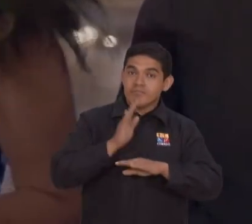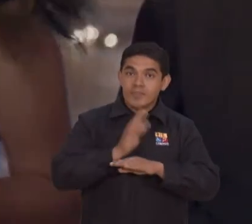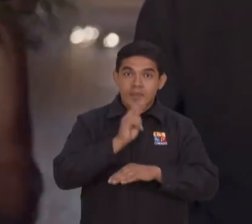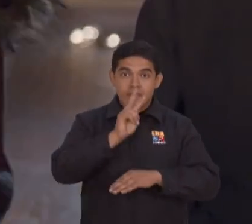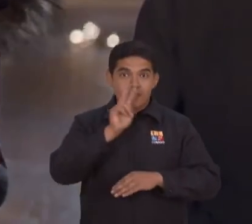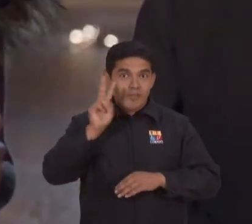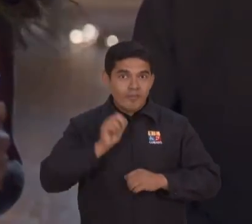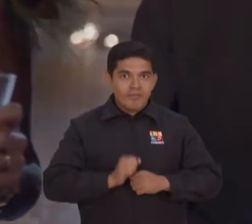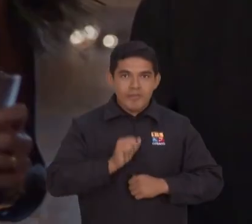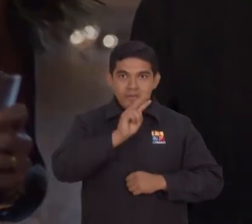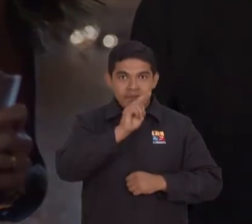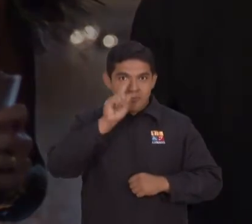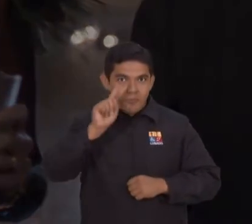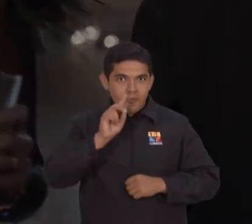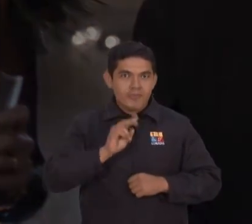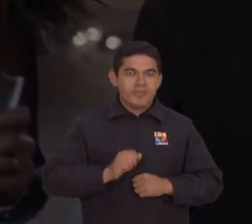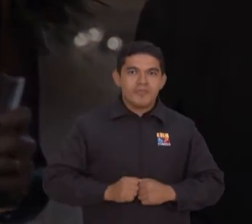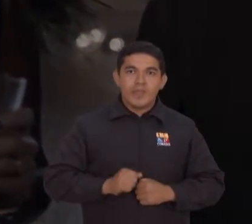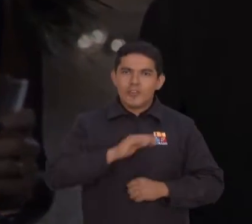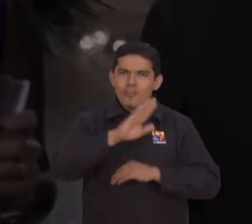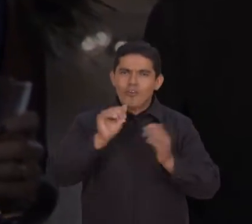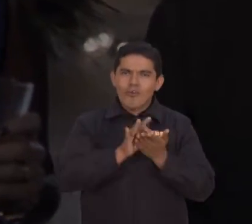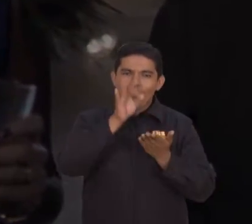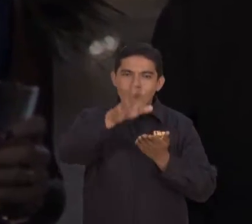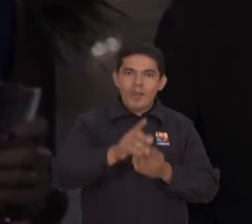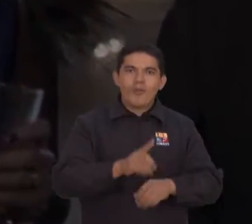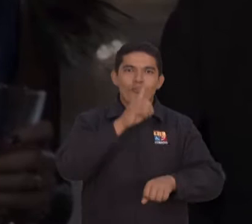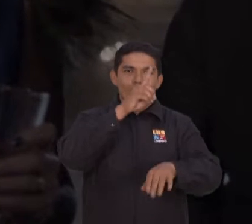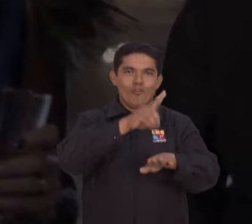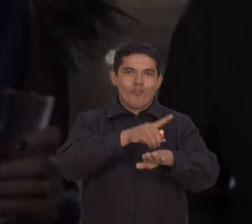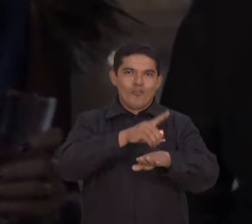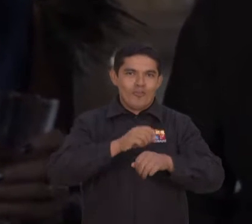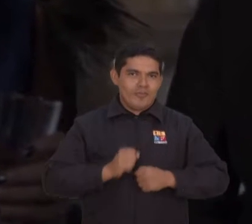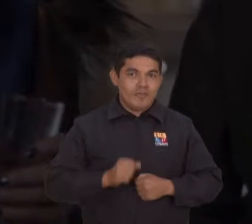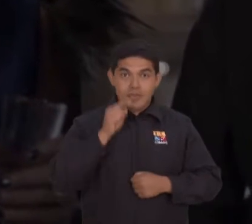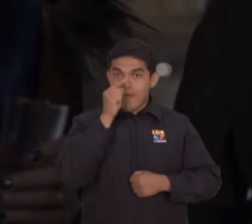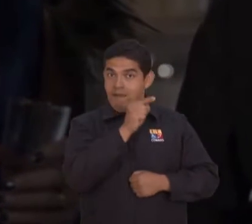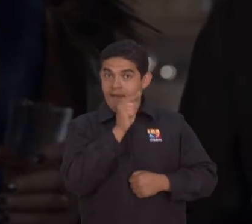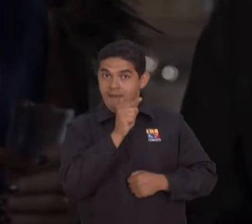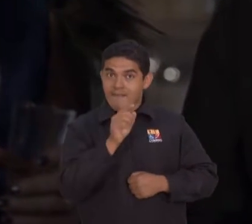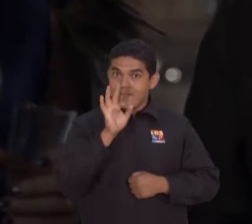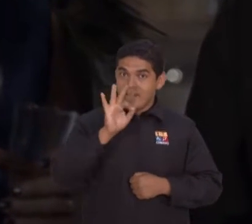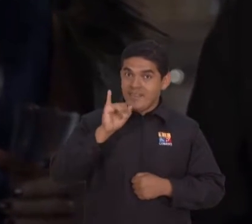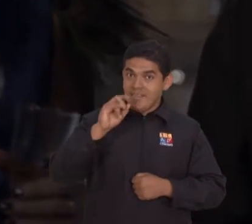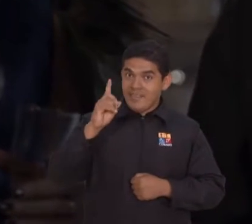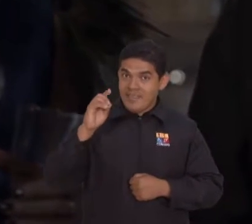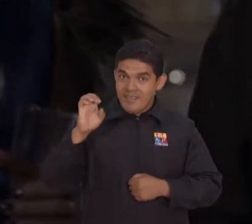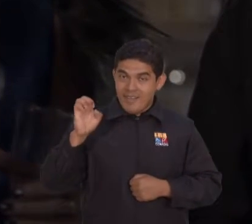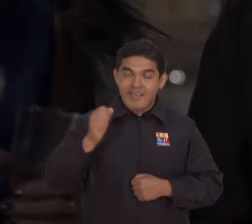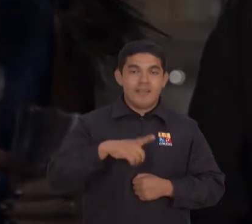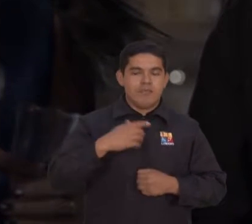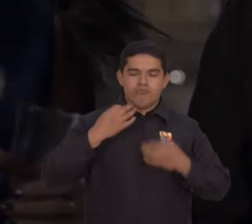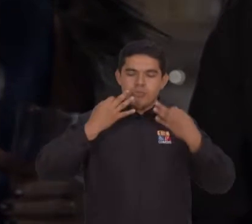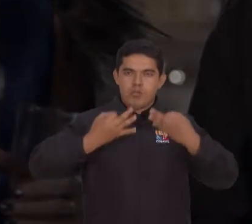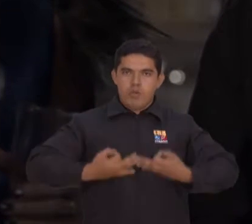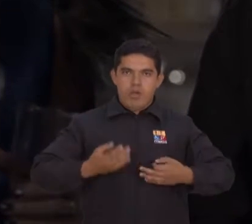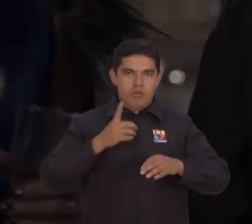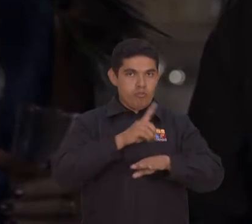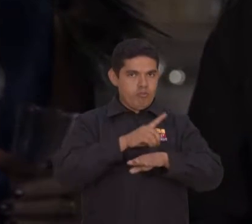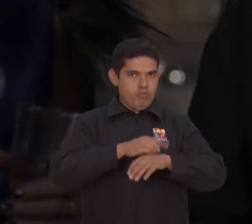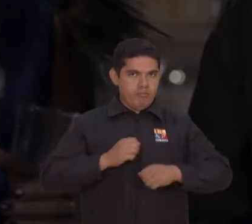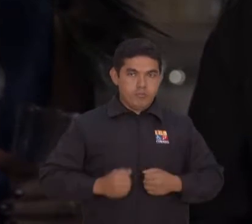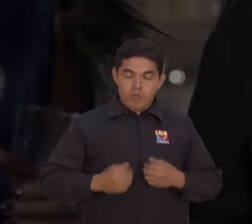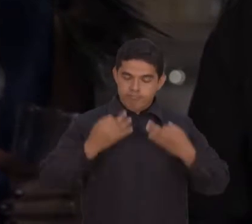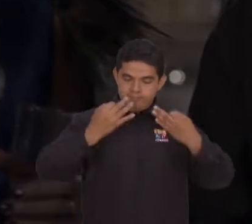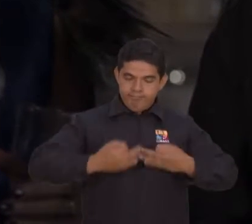22, 21. Todo pueblo necesita un médico y Fidel es el médico de este. Educado como él solo. Elegante como